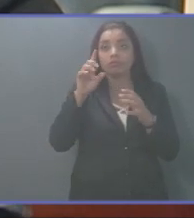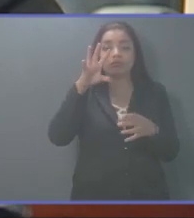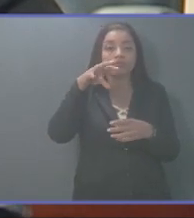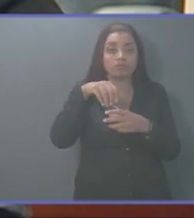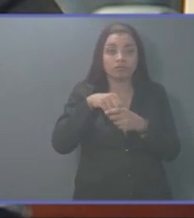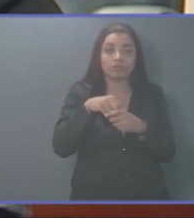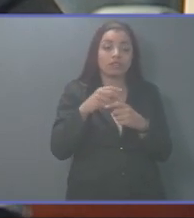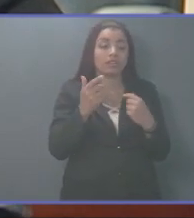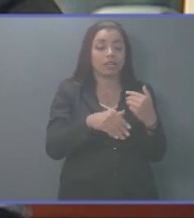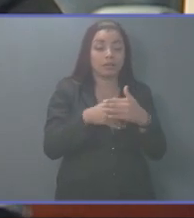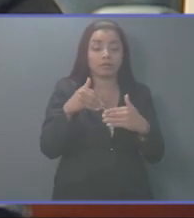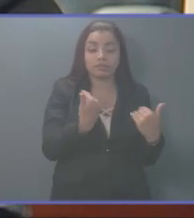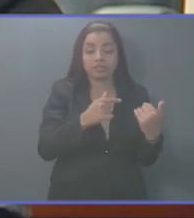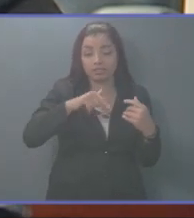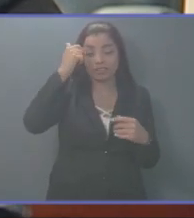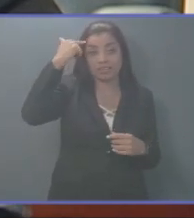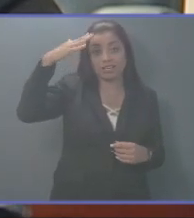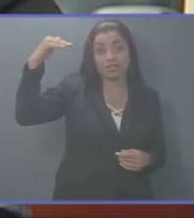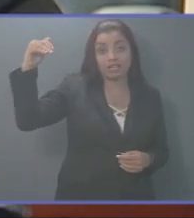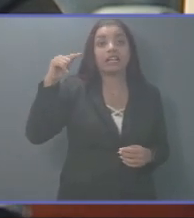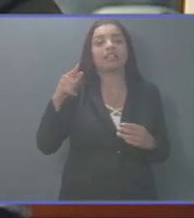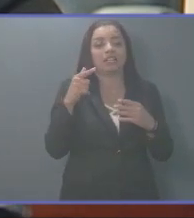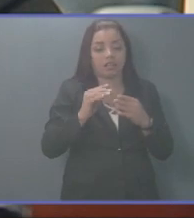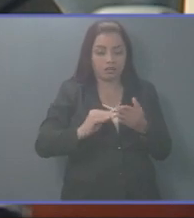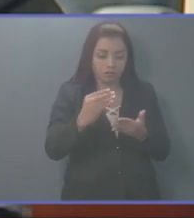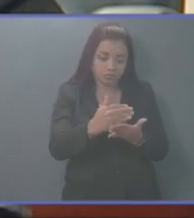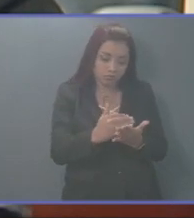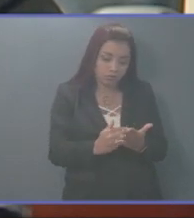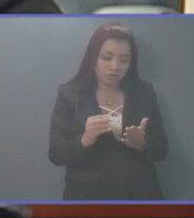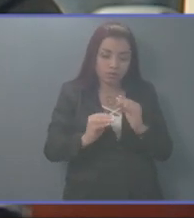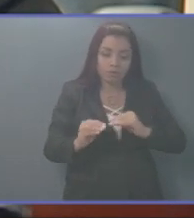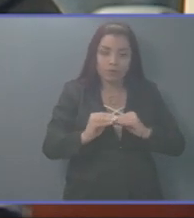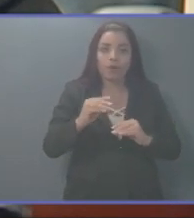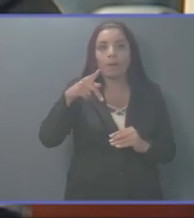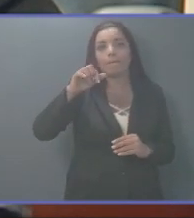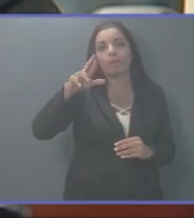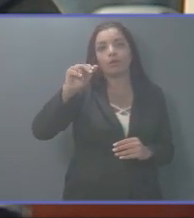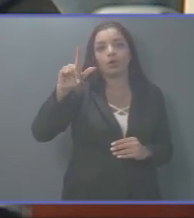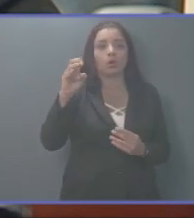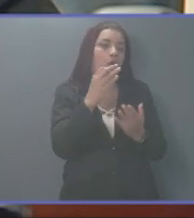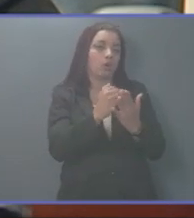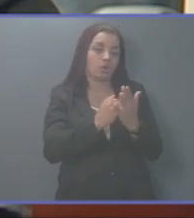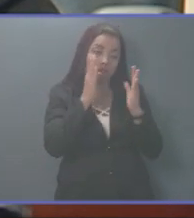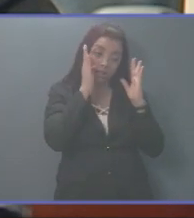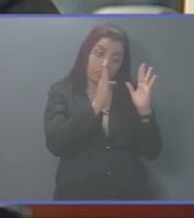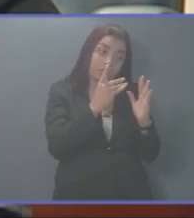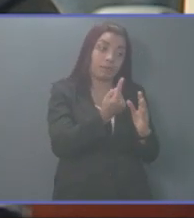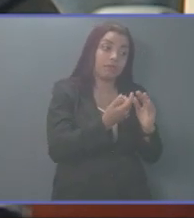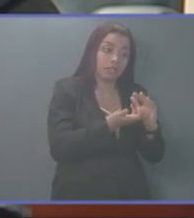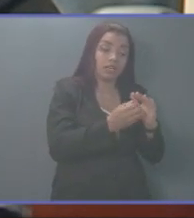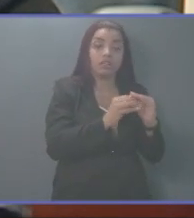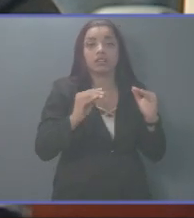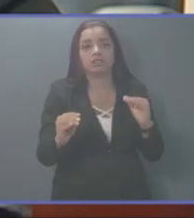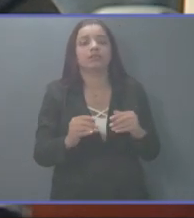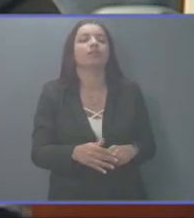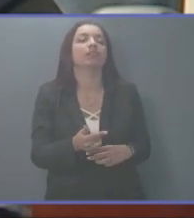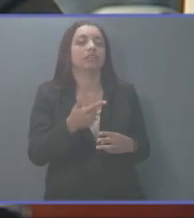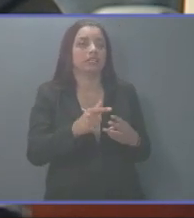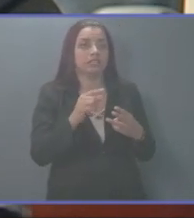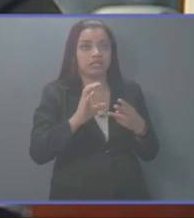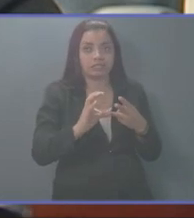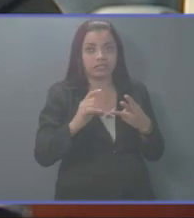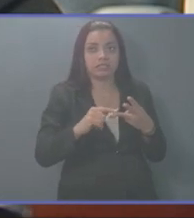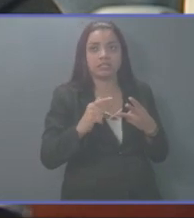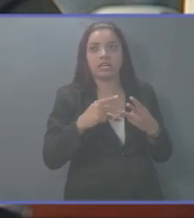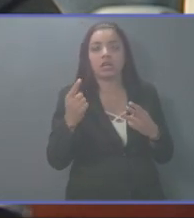ejecución de la política nacional y la formulación de los protocolos de atención a personas desplazadas internamente. C, la Comisión Técnica Interinstitucional para